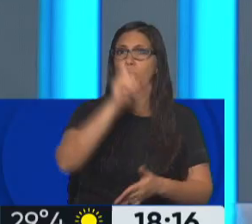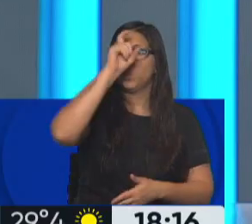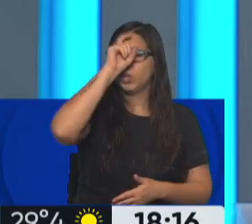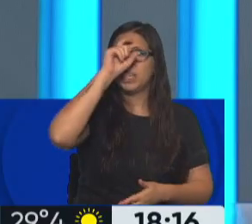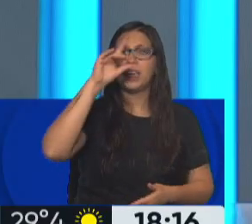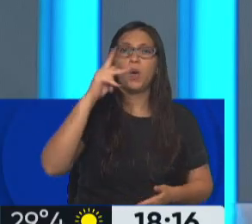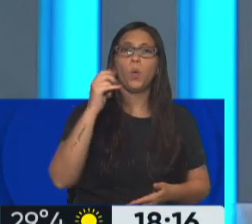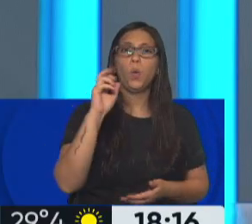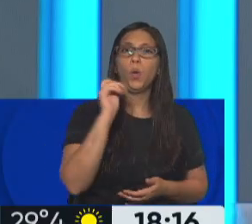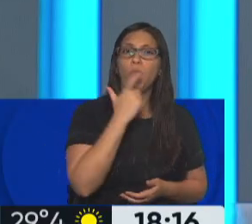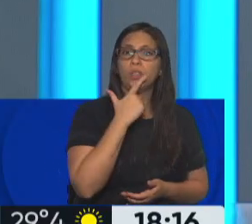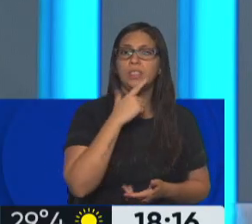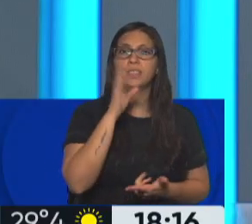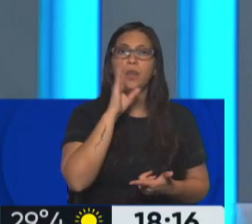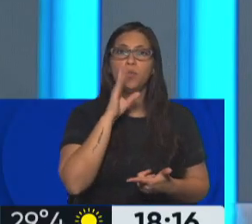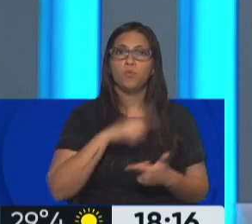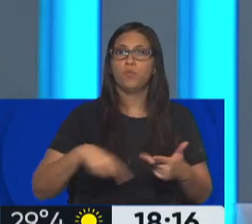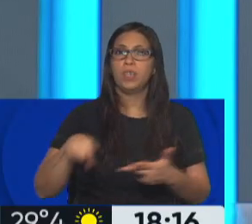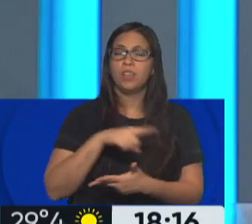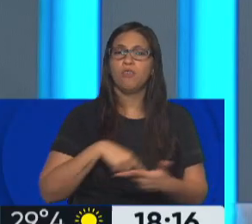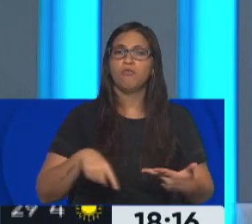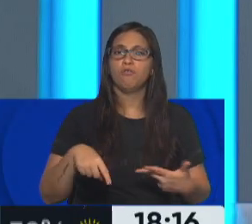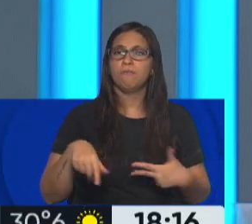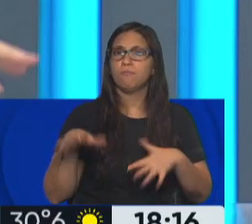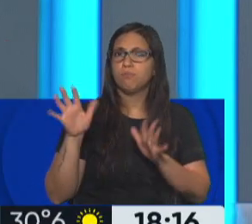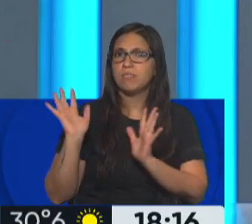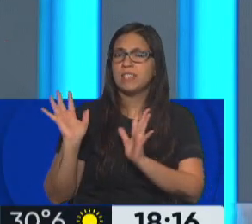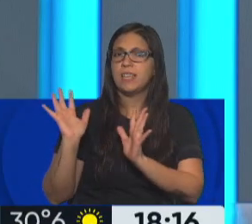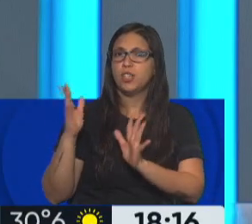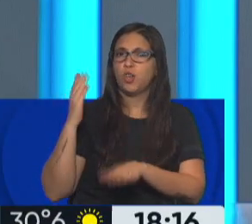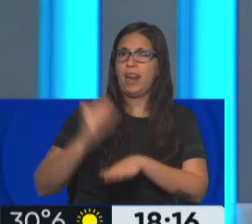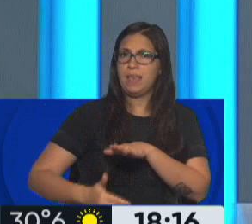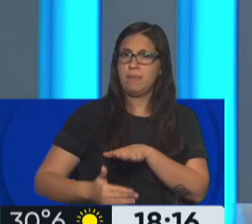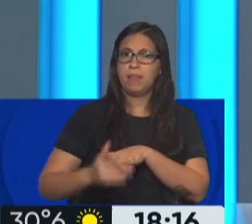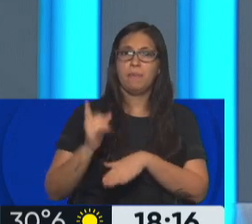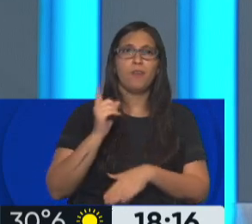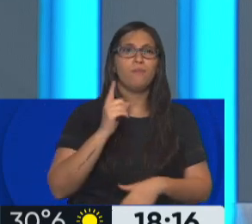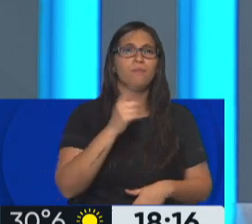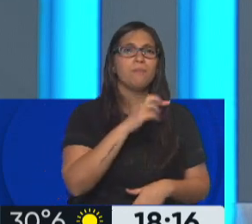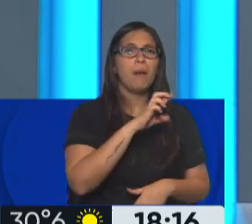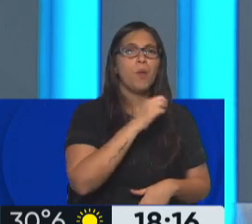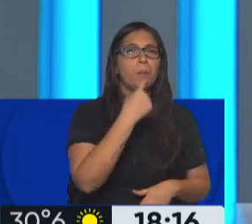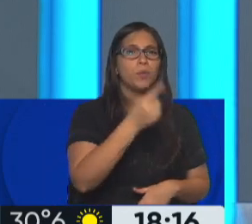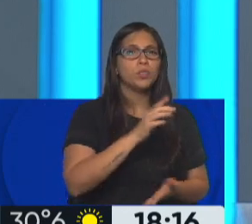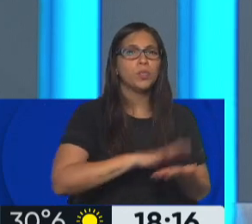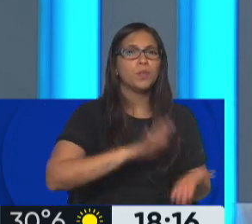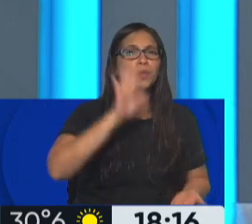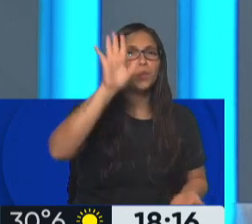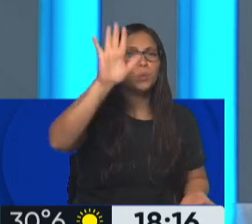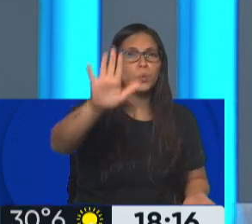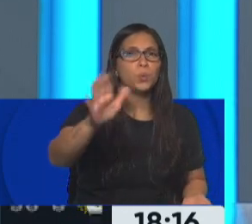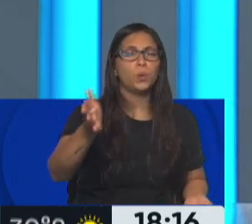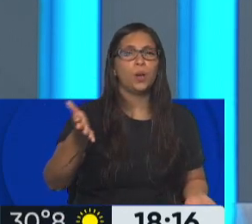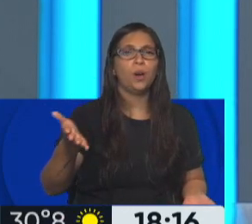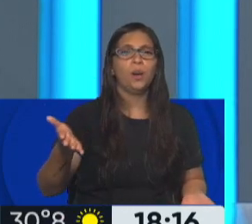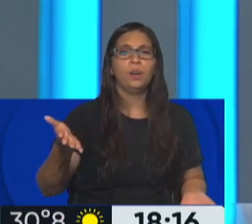kurdos, Estados Unidos, pero pensaba en ese contexto. Pablo te preguntaba por el futuro, ¿no? Y lo que se está viendo todos estos días, y